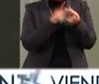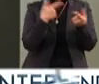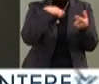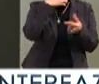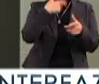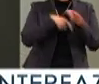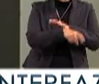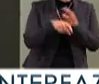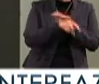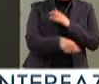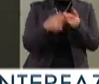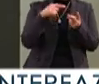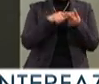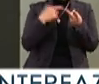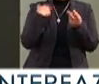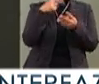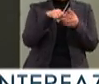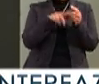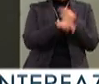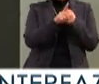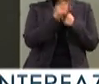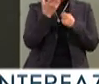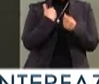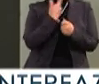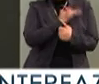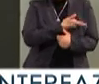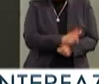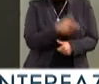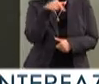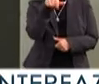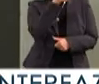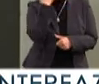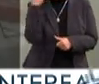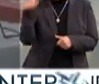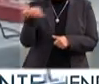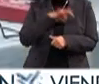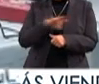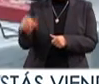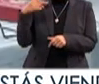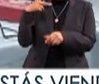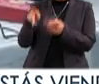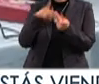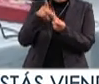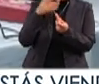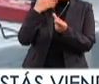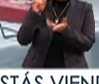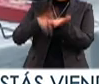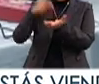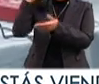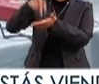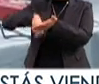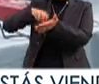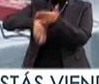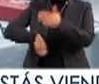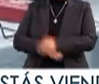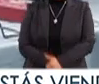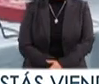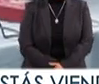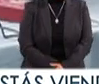corrupción, tipos fenómenos que son fenómenos indeseables y que la escuela puede ser un elemento perfectamente válido para corregirlos.